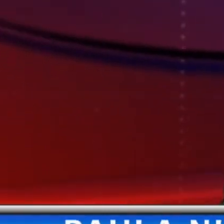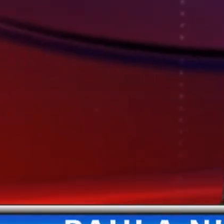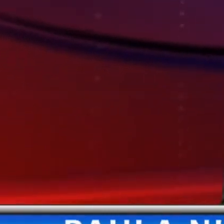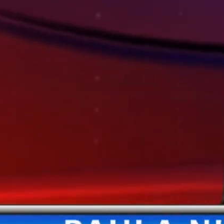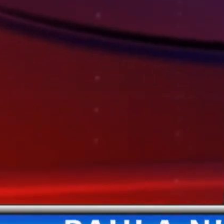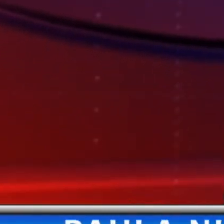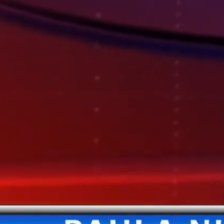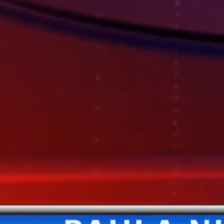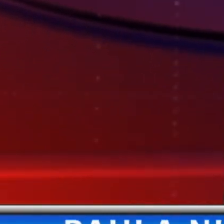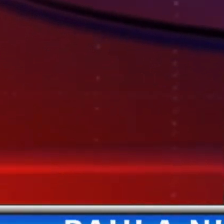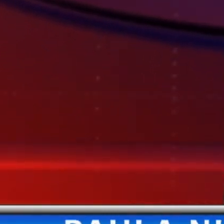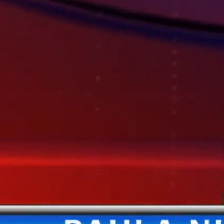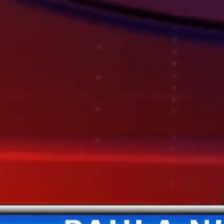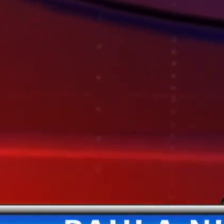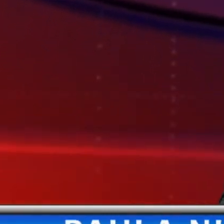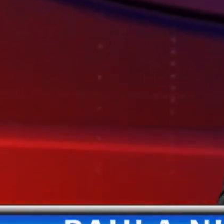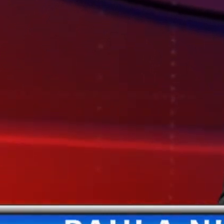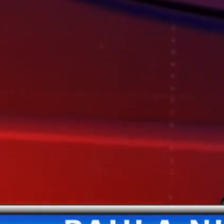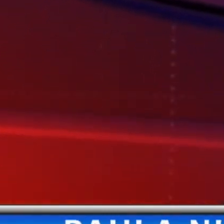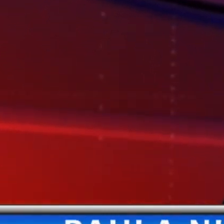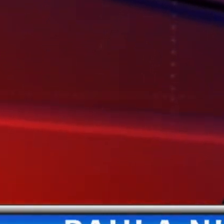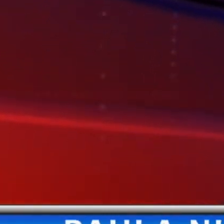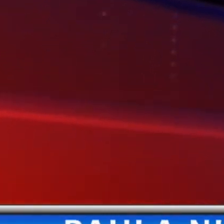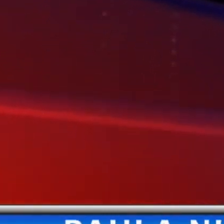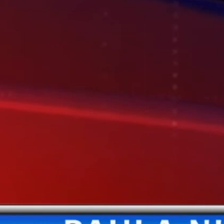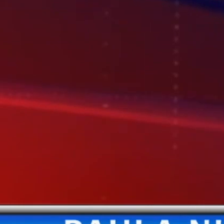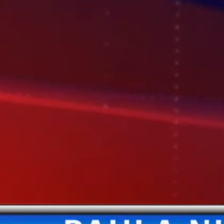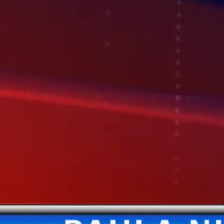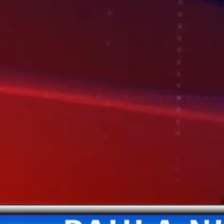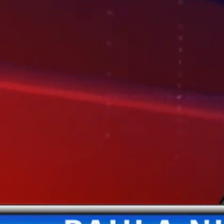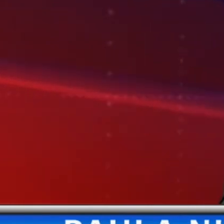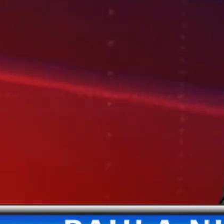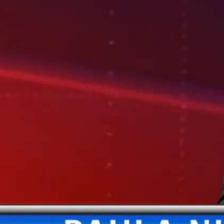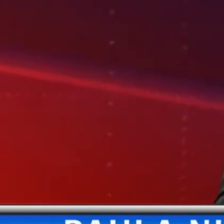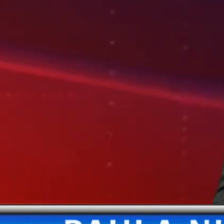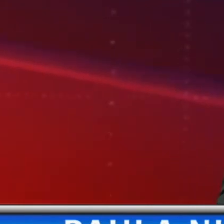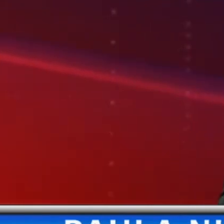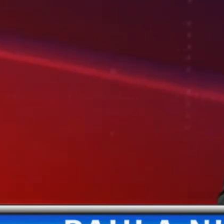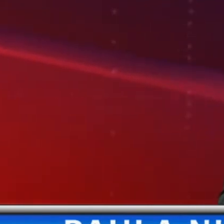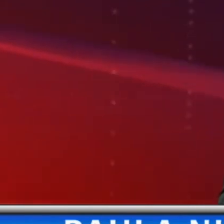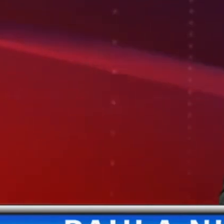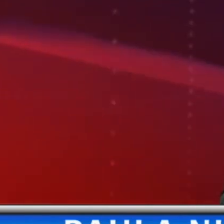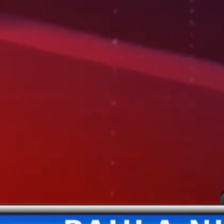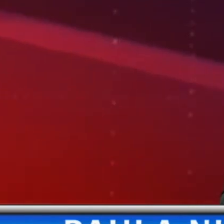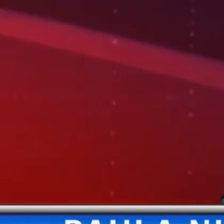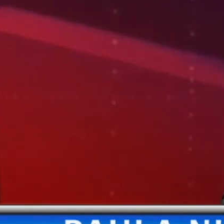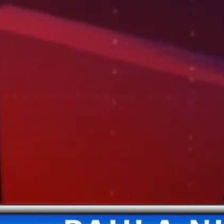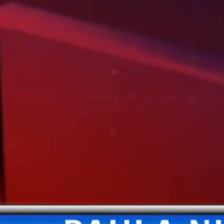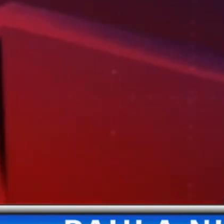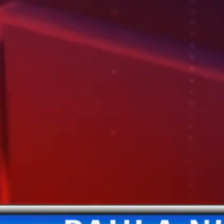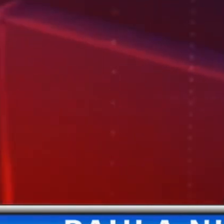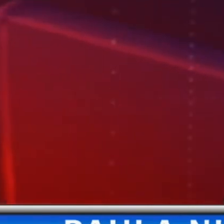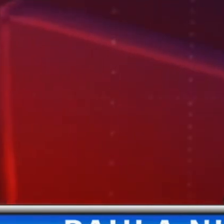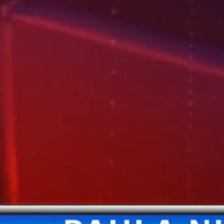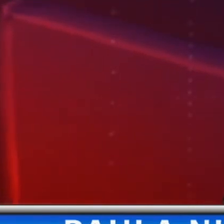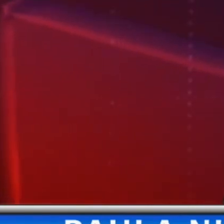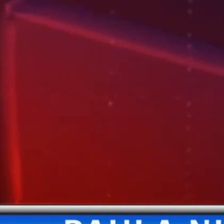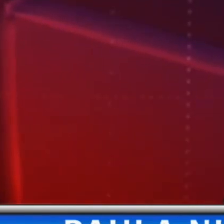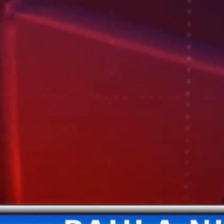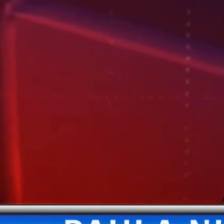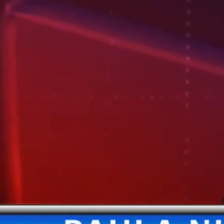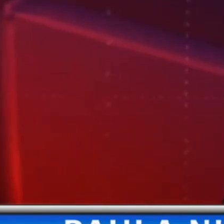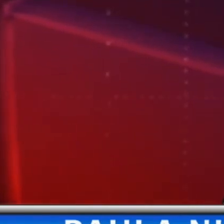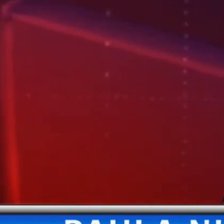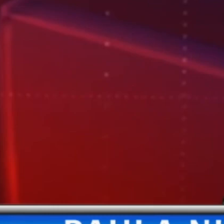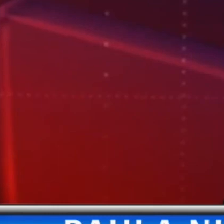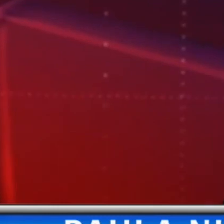siempre están asociados al consumo de droga. Un dato no menor, por eso tenemos que evitar este flagelo que nos hace tanto daño para que